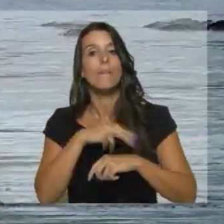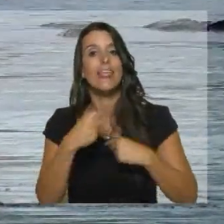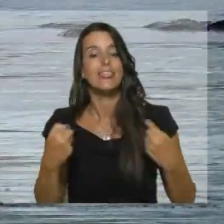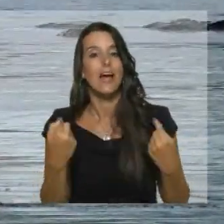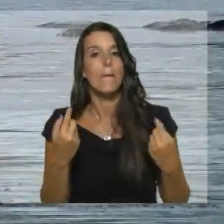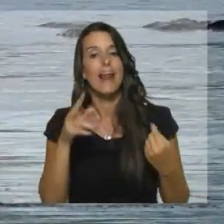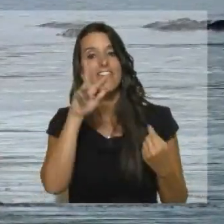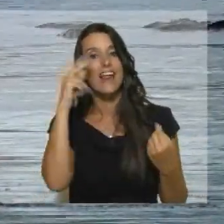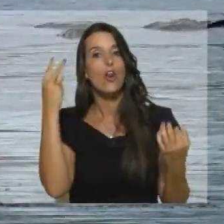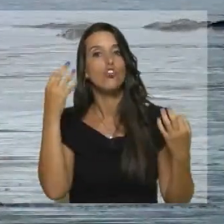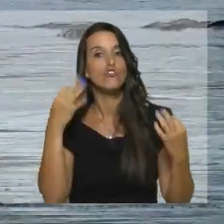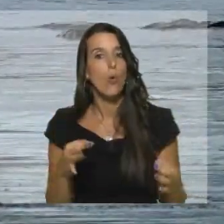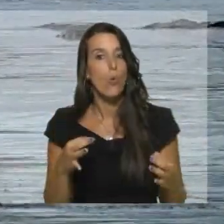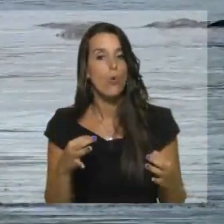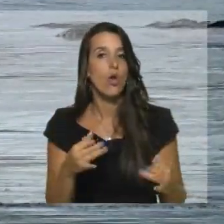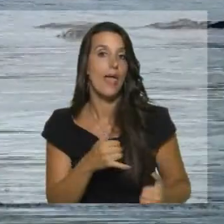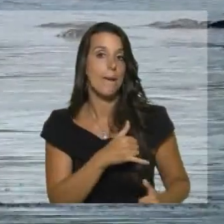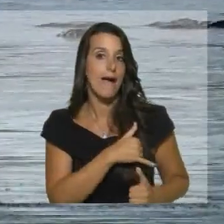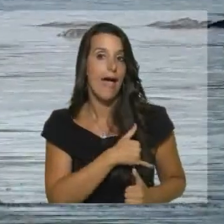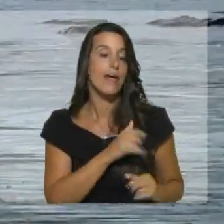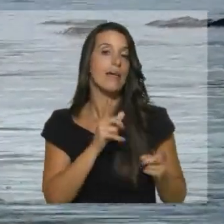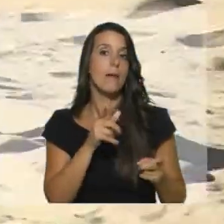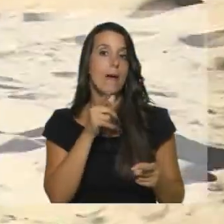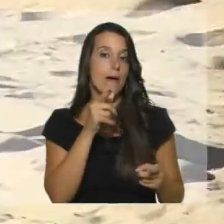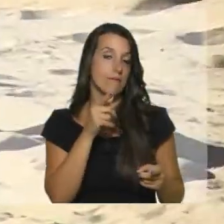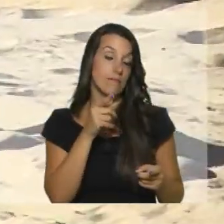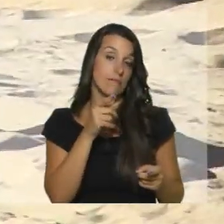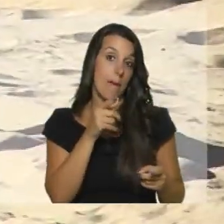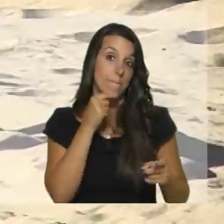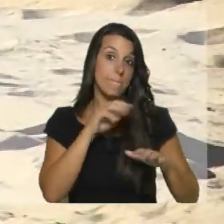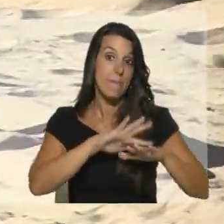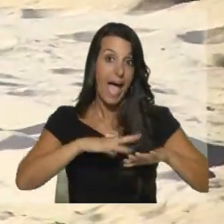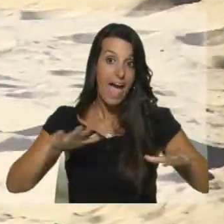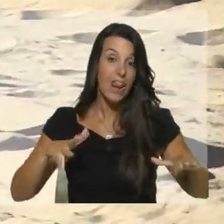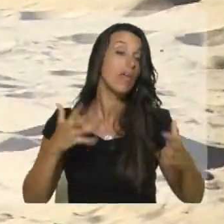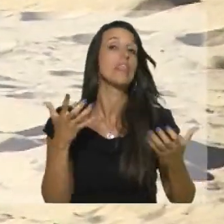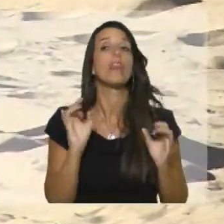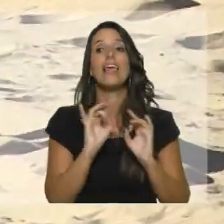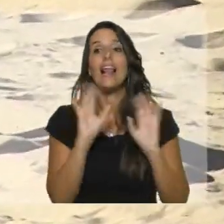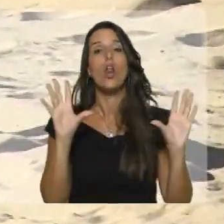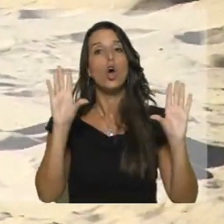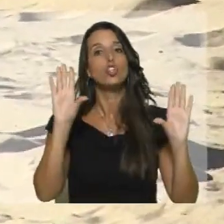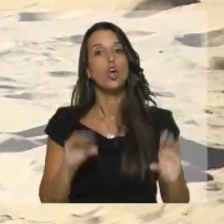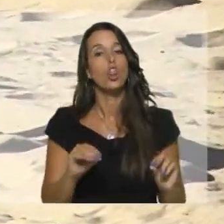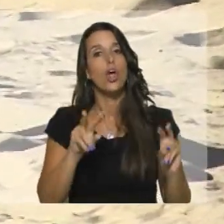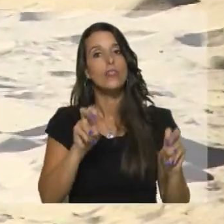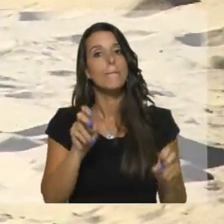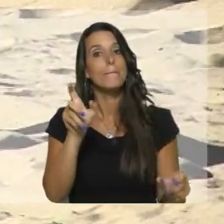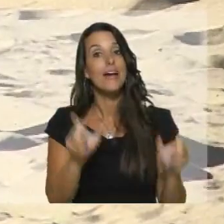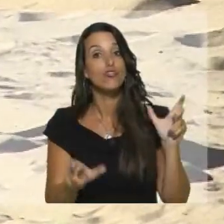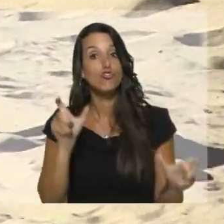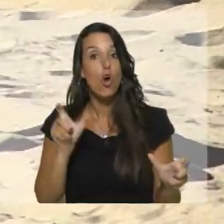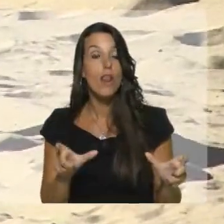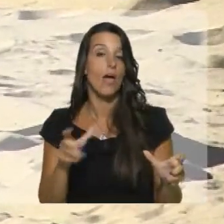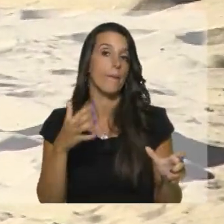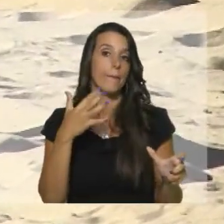tener un verano seguro por parte de la Armada Nacional y de la Prefectura Nacional Naval, donde se trata de dejar claro todas las recomendaciones, tanto para gente que se hace